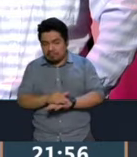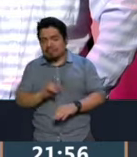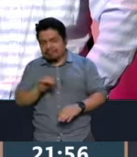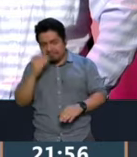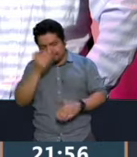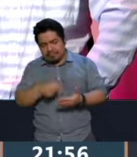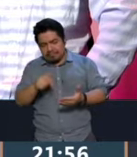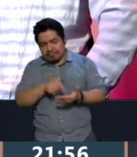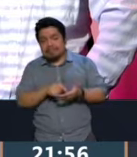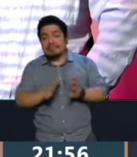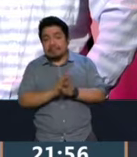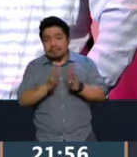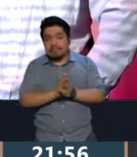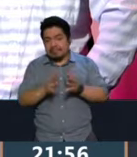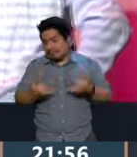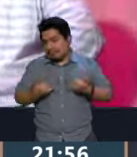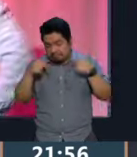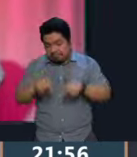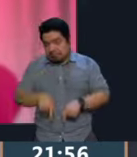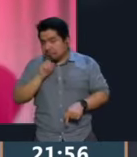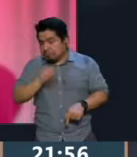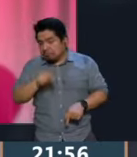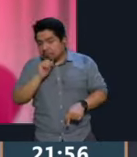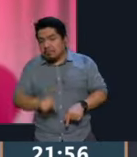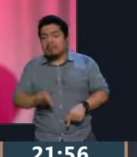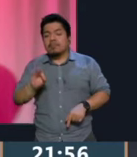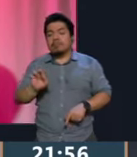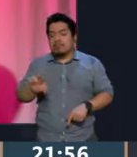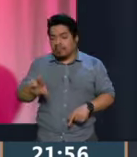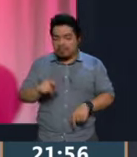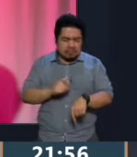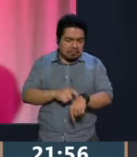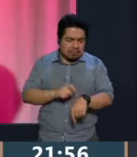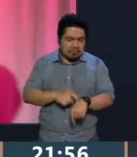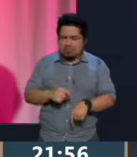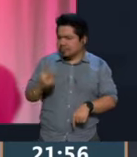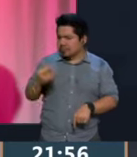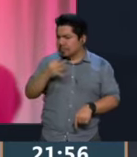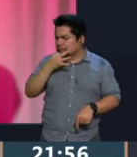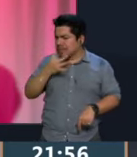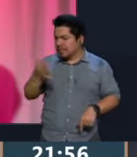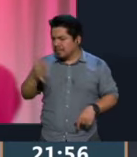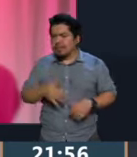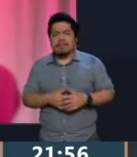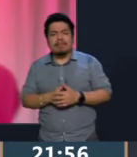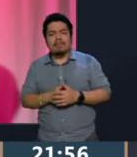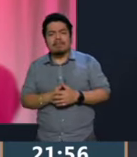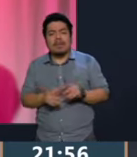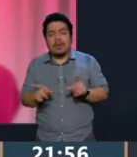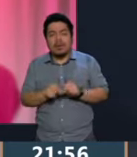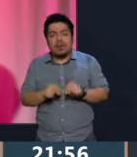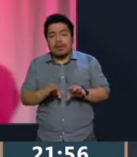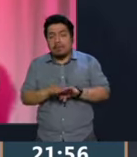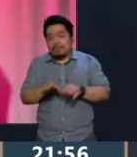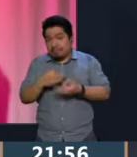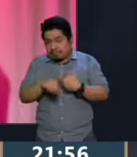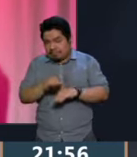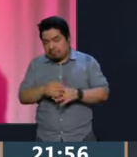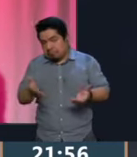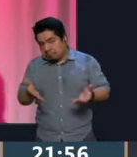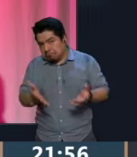espacios la participación de los jóvenes. Ok, Fer, en pocas palabras, porque nos quedan creo que 2 minutos, ¿cómo sintetizarías o